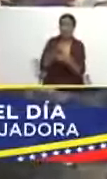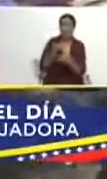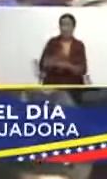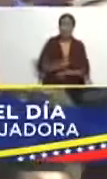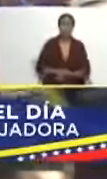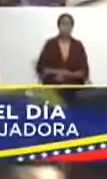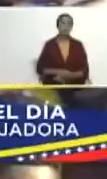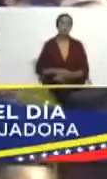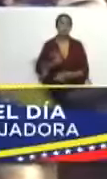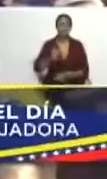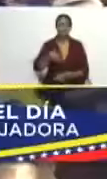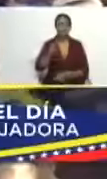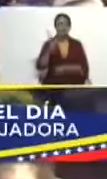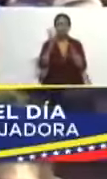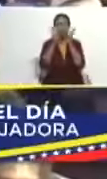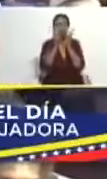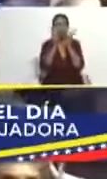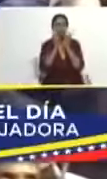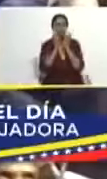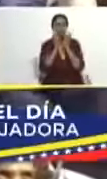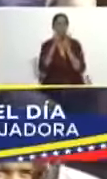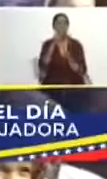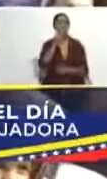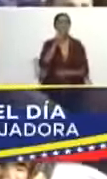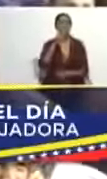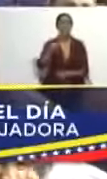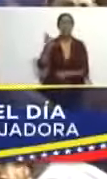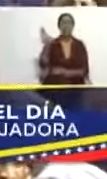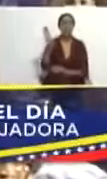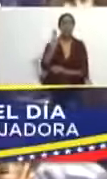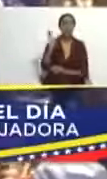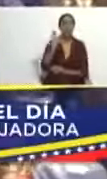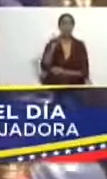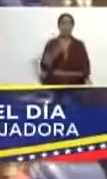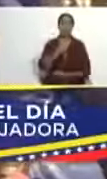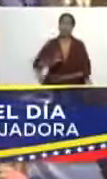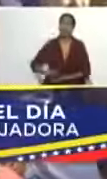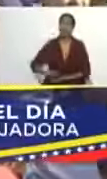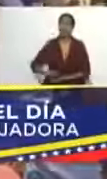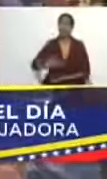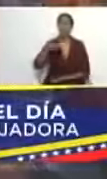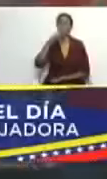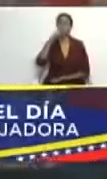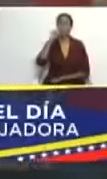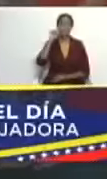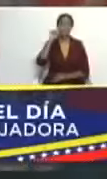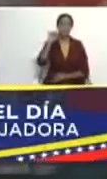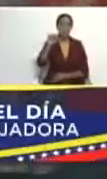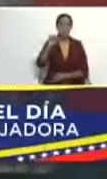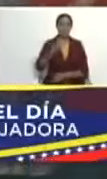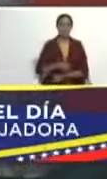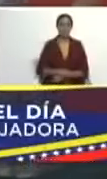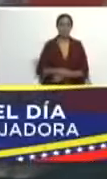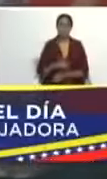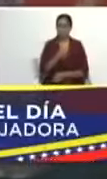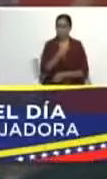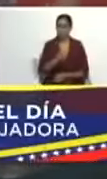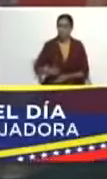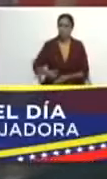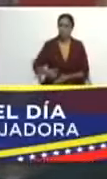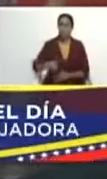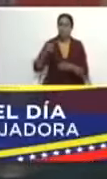los está escuchando desde Caracas nuestro presidente obrero, nuestro